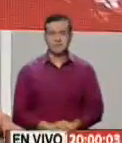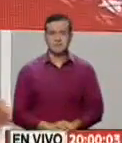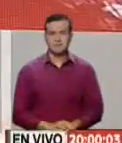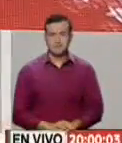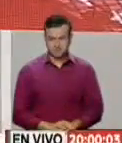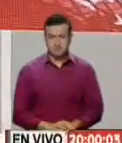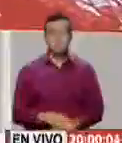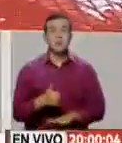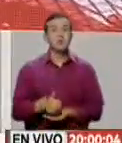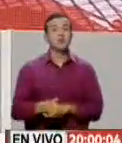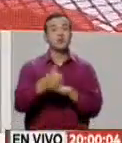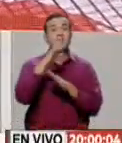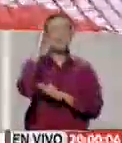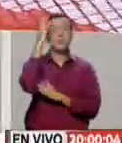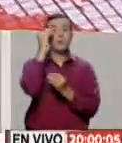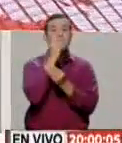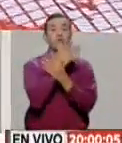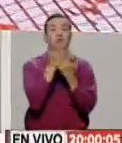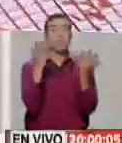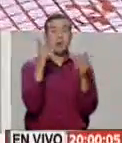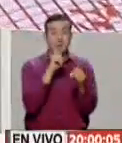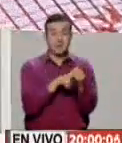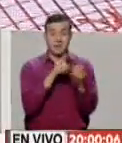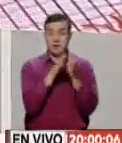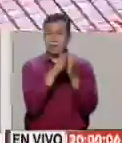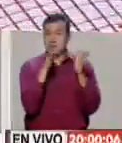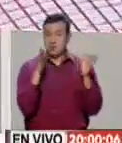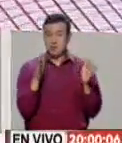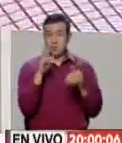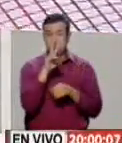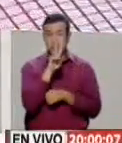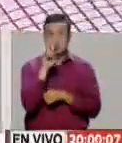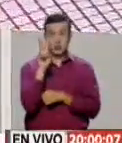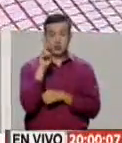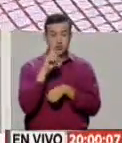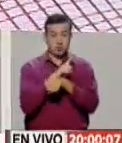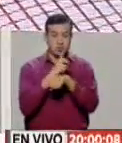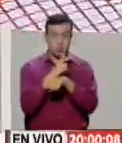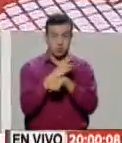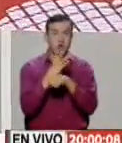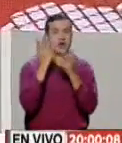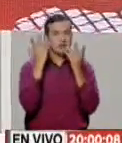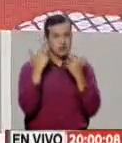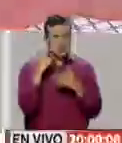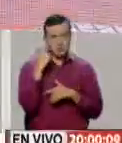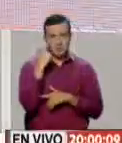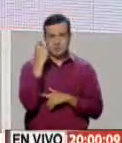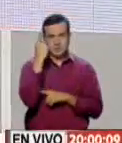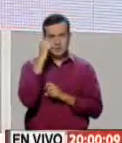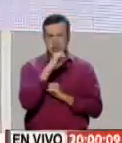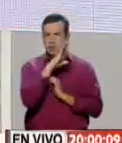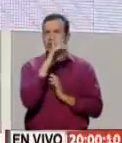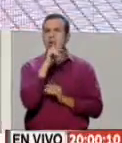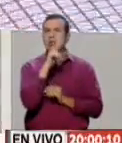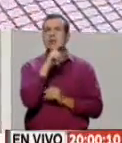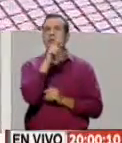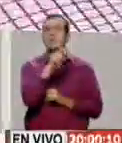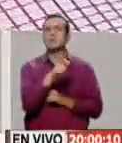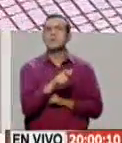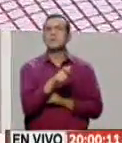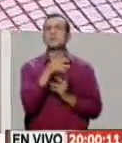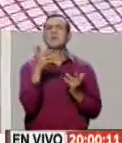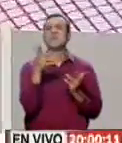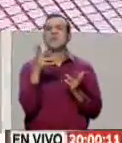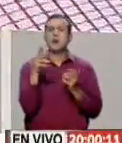Y las autoridades colombianas aseguraron que en un tiempo récord de 22 horas se pudo establecer con claridad y con certeza lo que